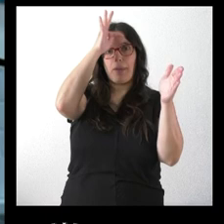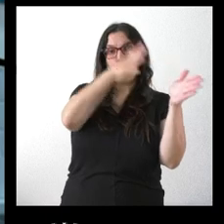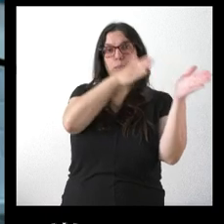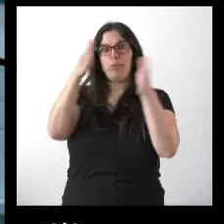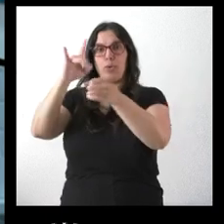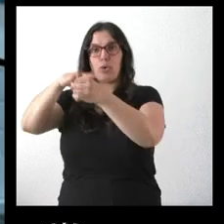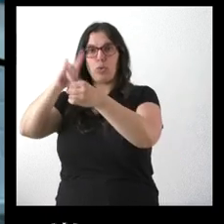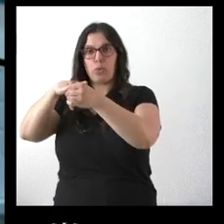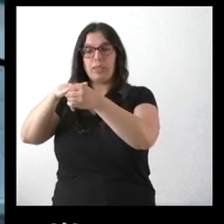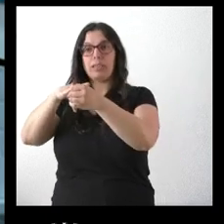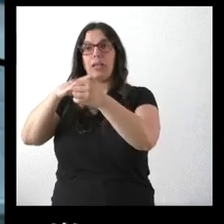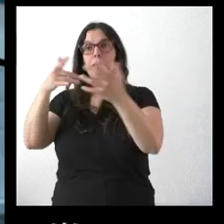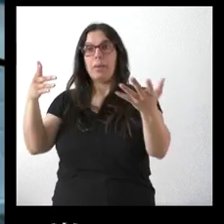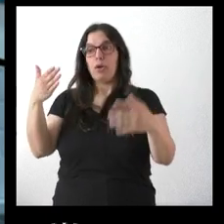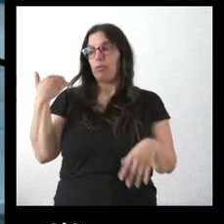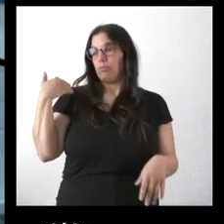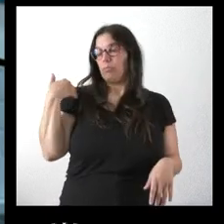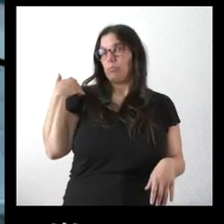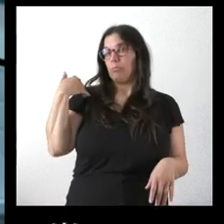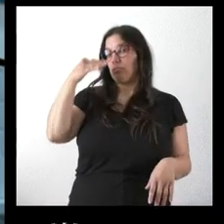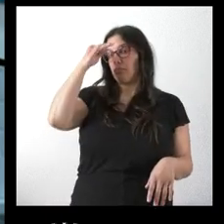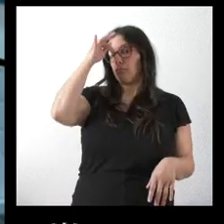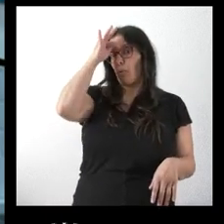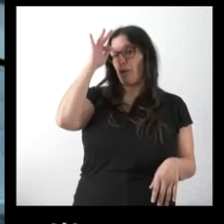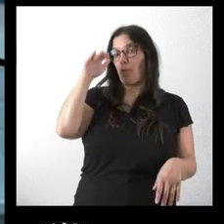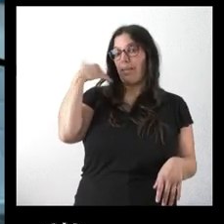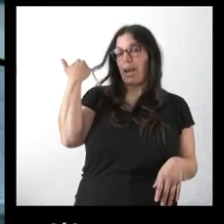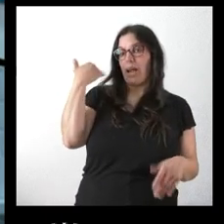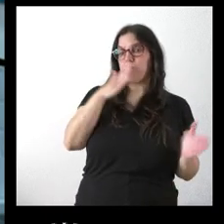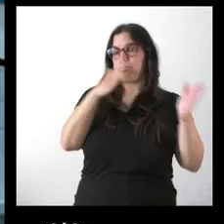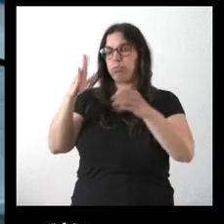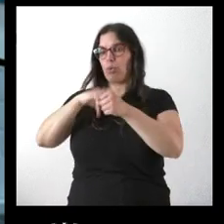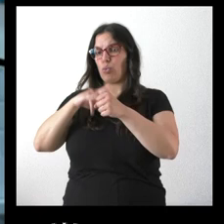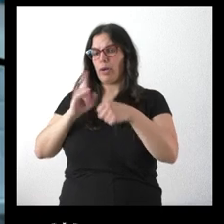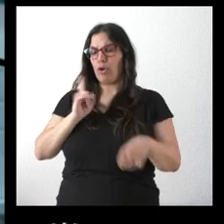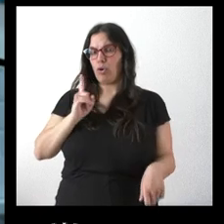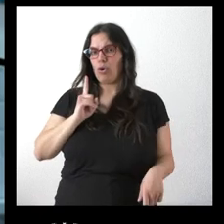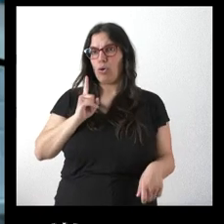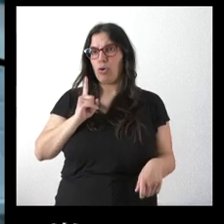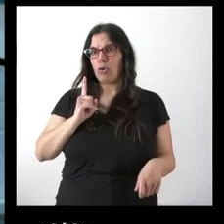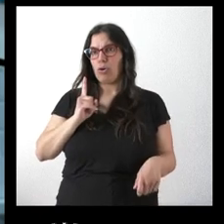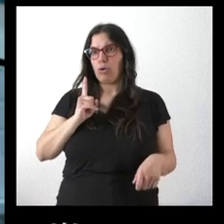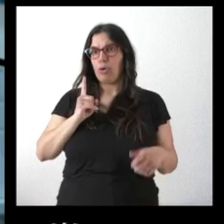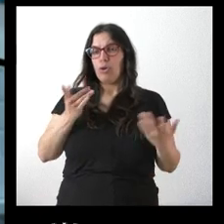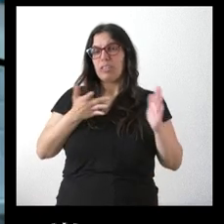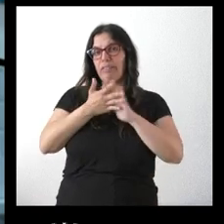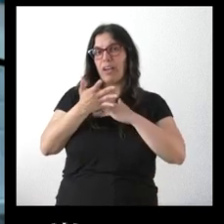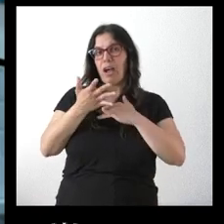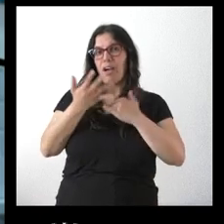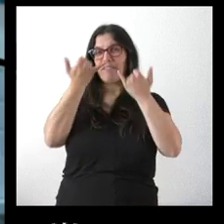famoso Villalar del domingo no se pasó al lunes. ¿Nos puede explicar si es que Villalar es una fiesta de segunda?